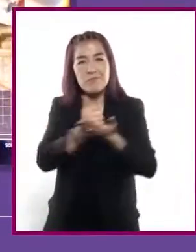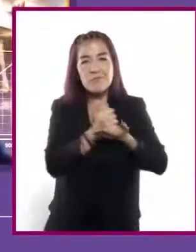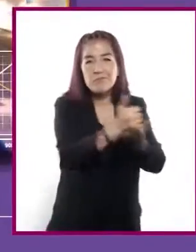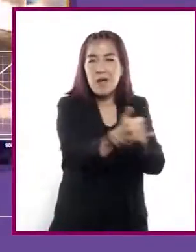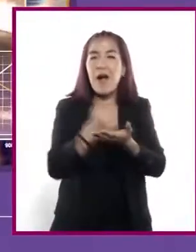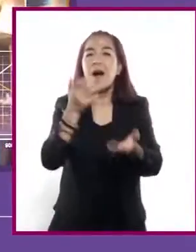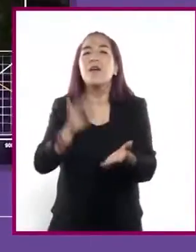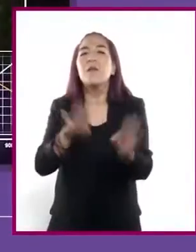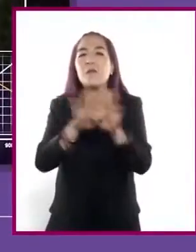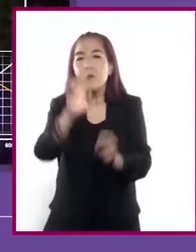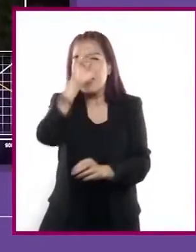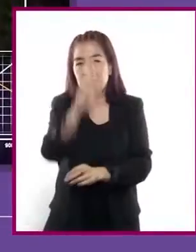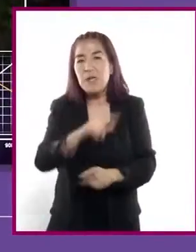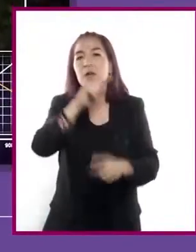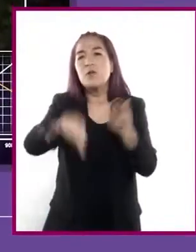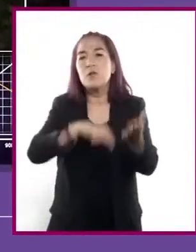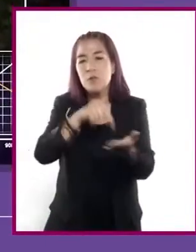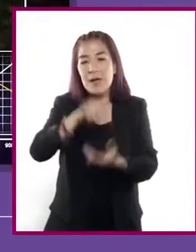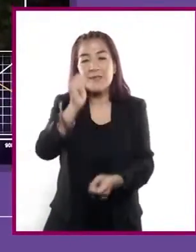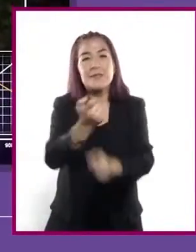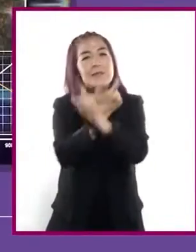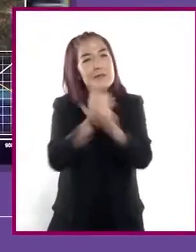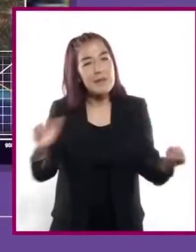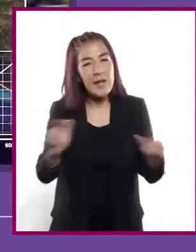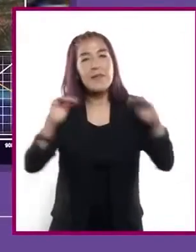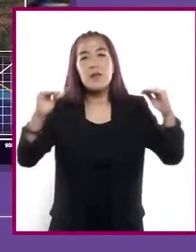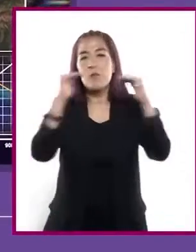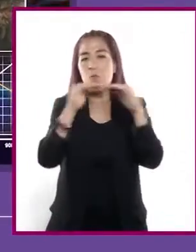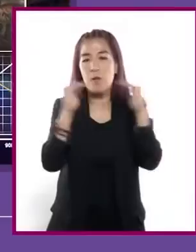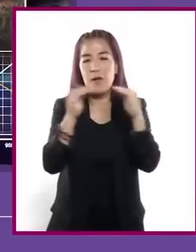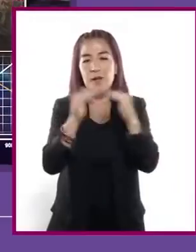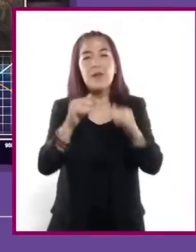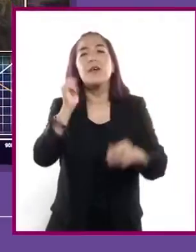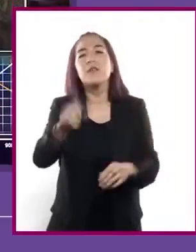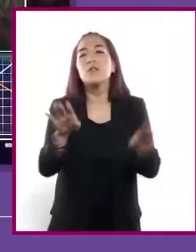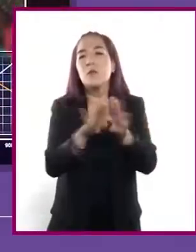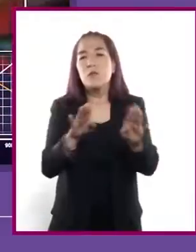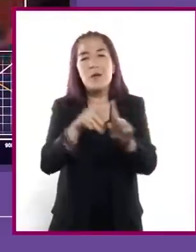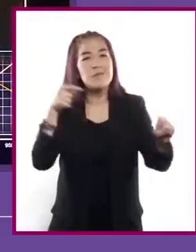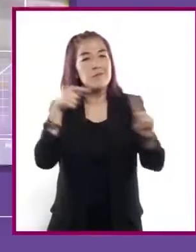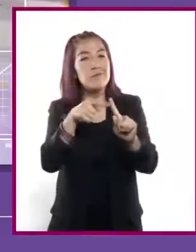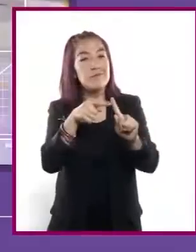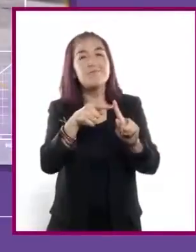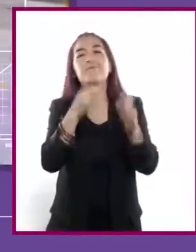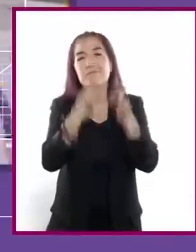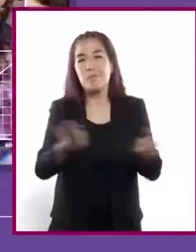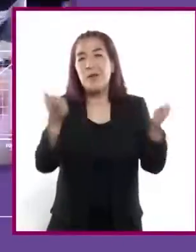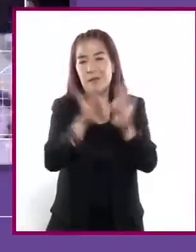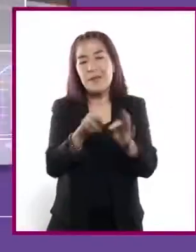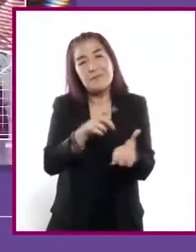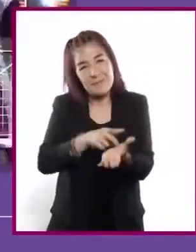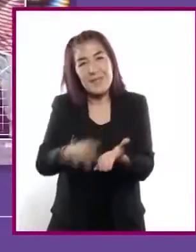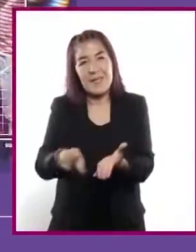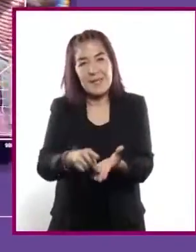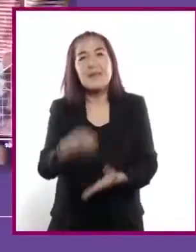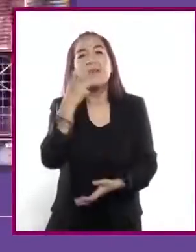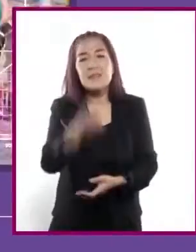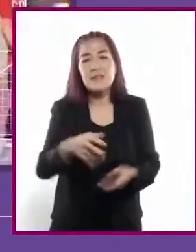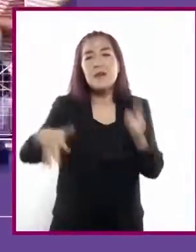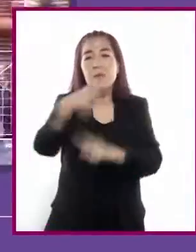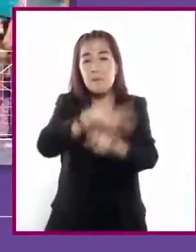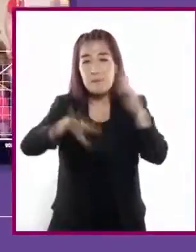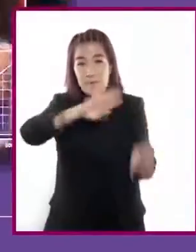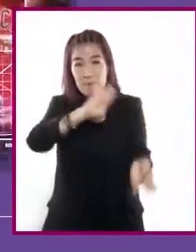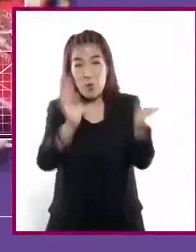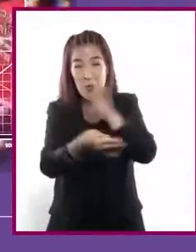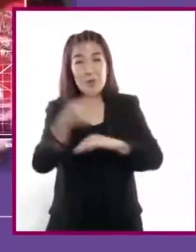marco legal de libertad, igualdad y equidad, es decir, basada en derechos. Sin embargo, en el mundo son